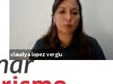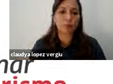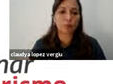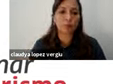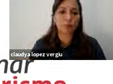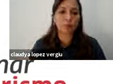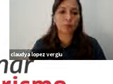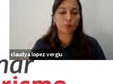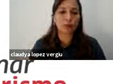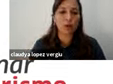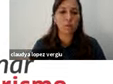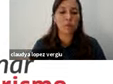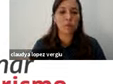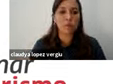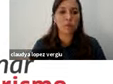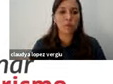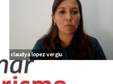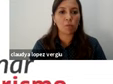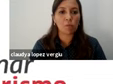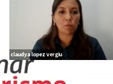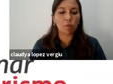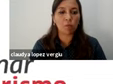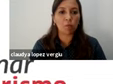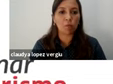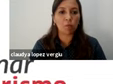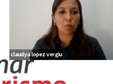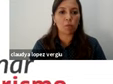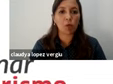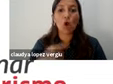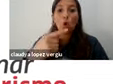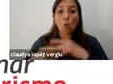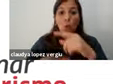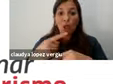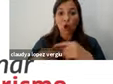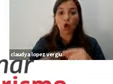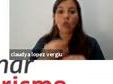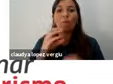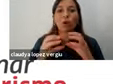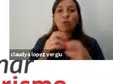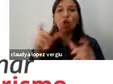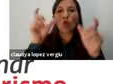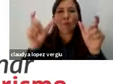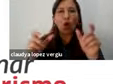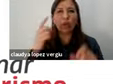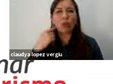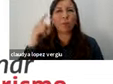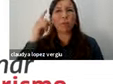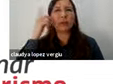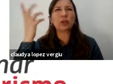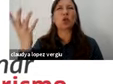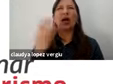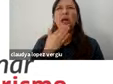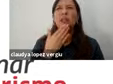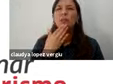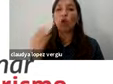de este proyecto de cooperación, pudimos luego también armar programas específicos para mujeres empresarias dentro de